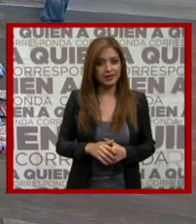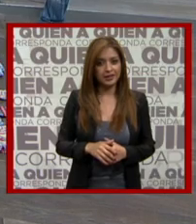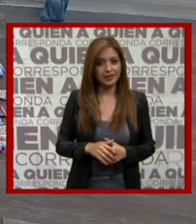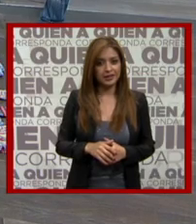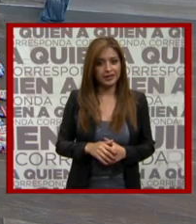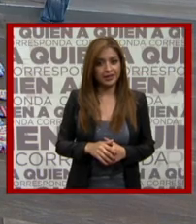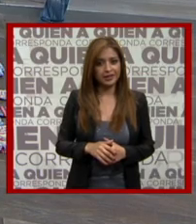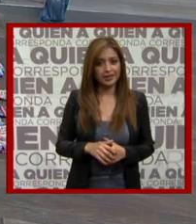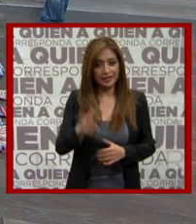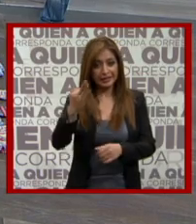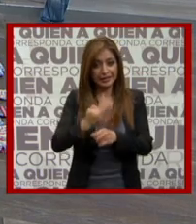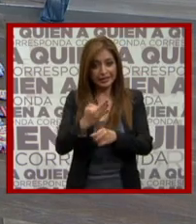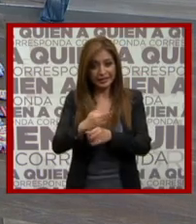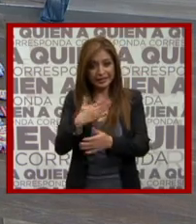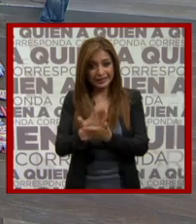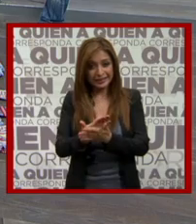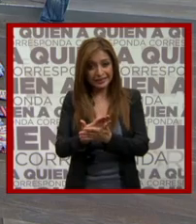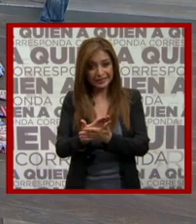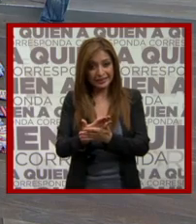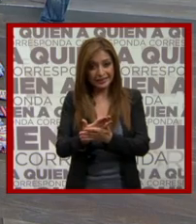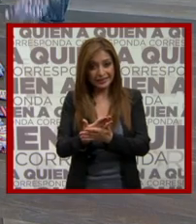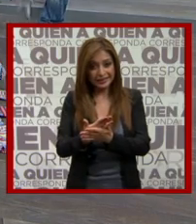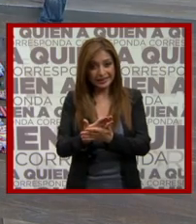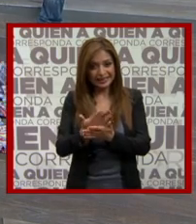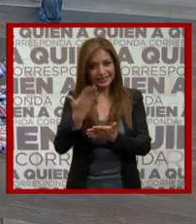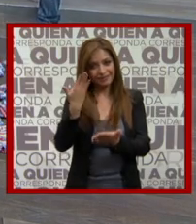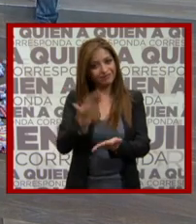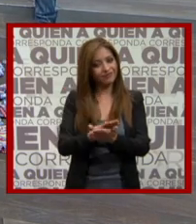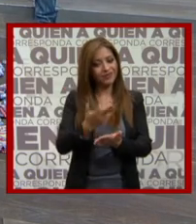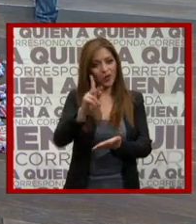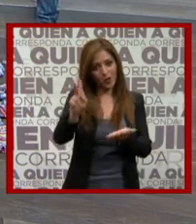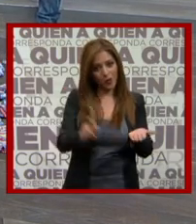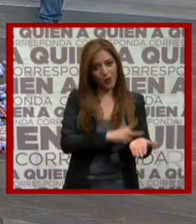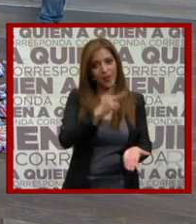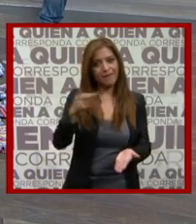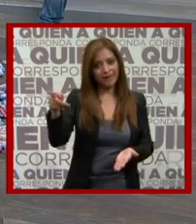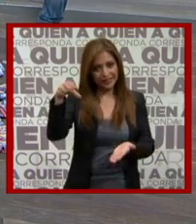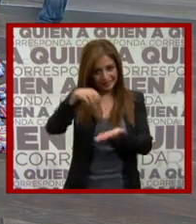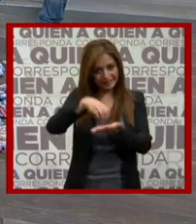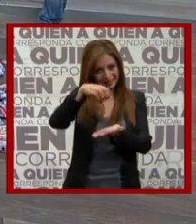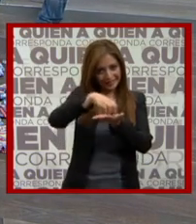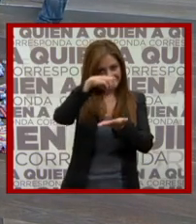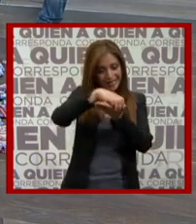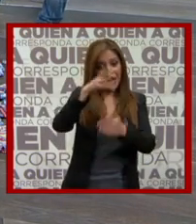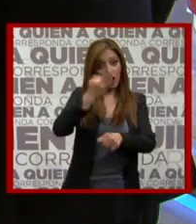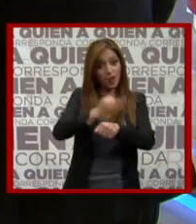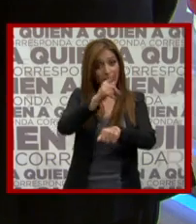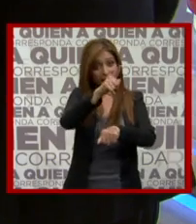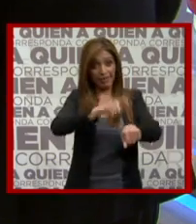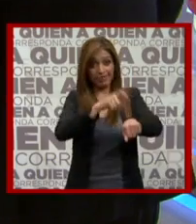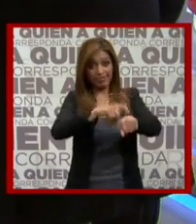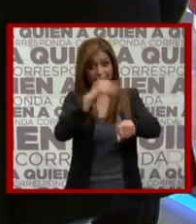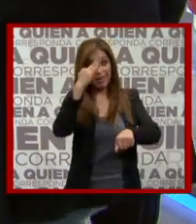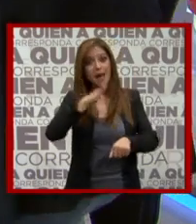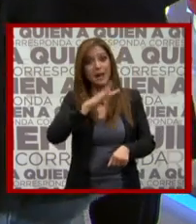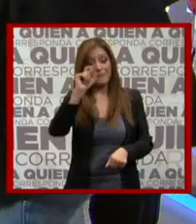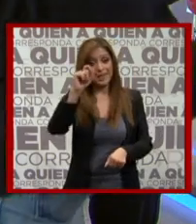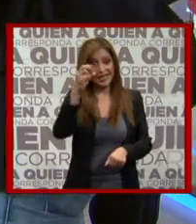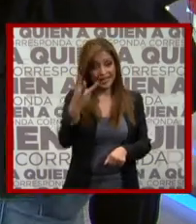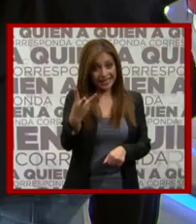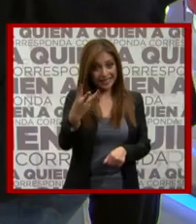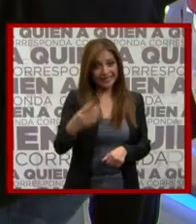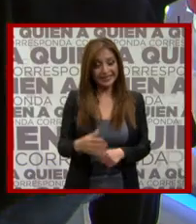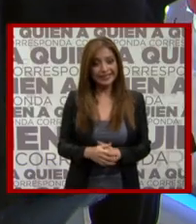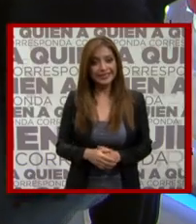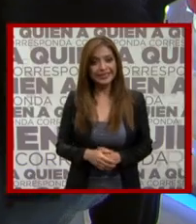Muy ándale, bien. Tíralo. ¿Cómo te llamas? ¿Cómo te llamas? Abajo. Ok, empiezan de cero nuevamente. Venga, todavía tienen tiempo en el cronómetro. Quedan 23 segundos. Qué bien